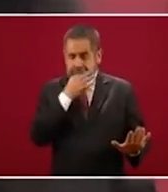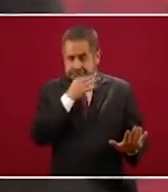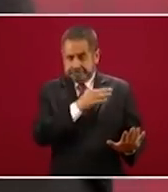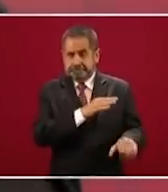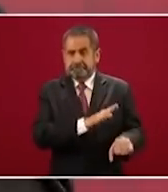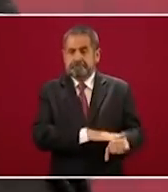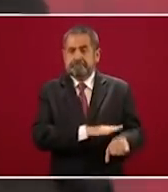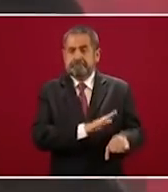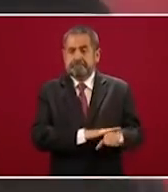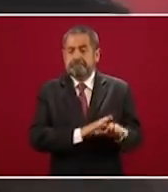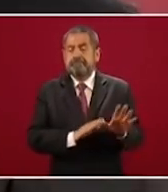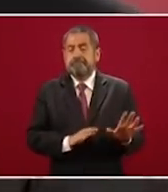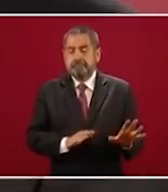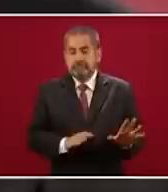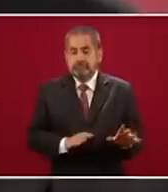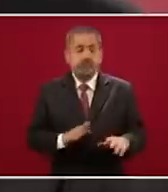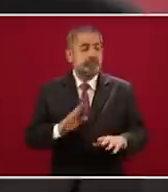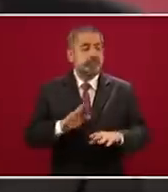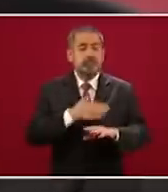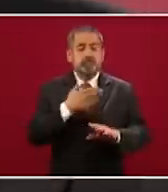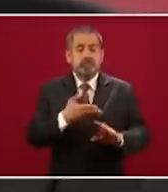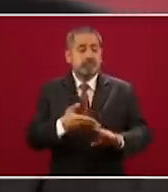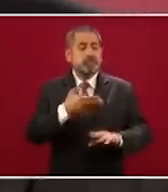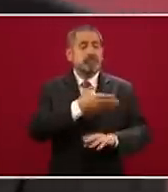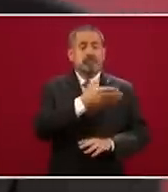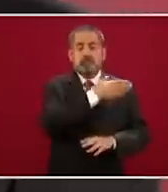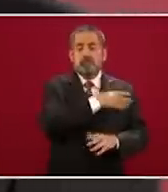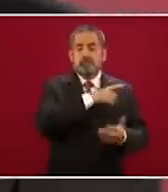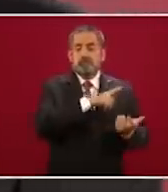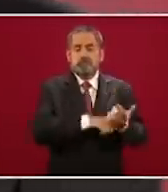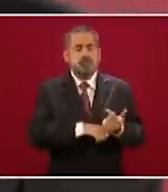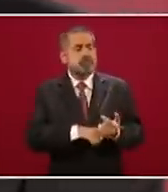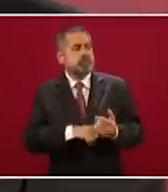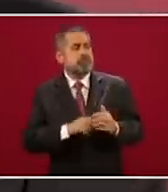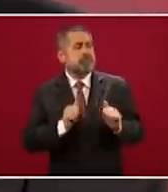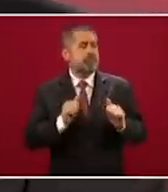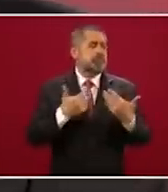porque vivieron en un paraíso